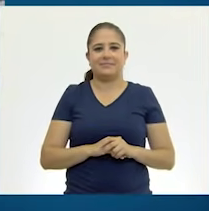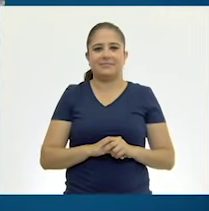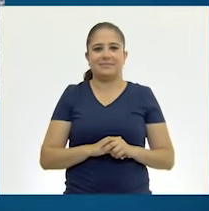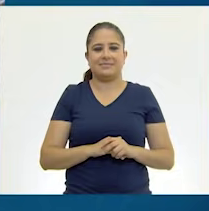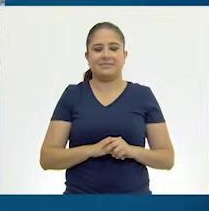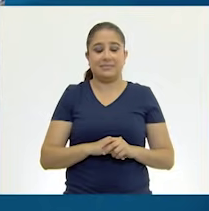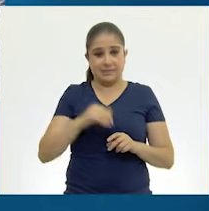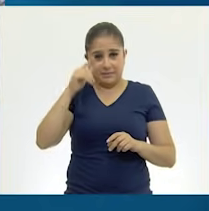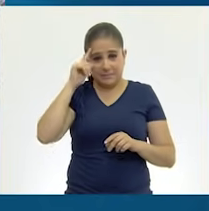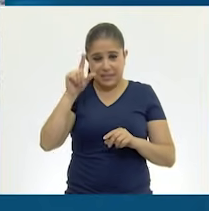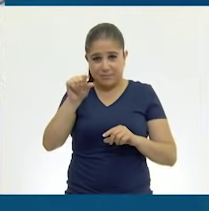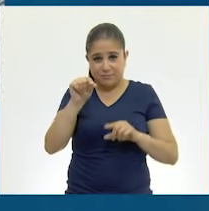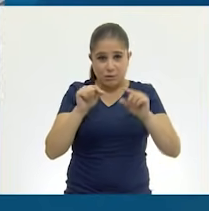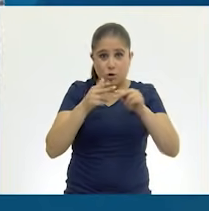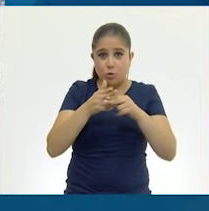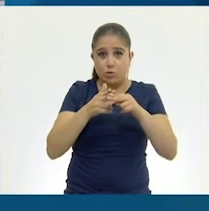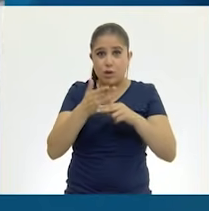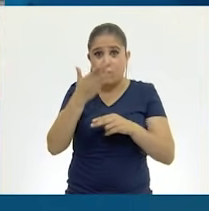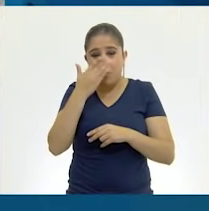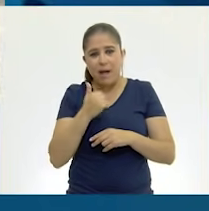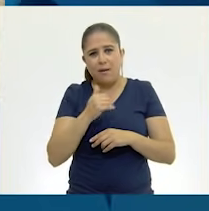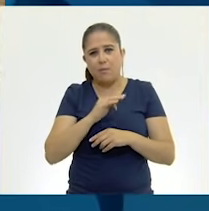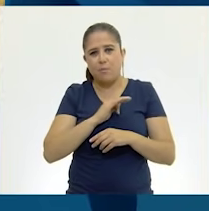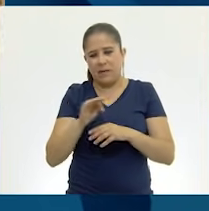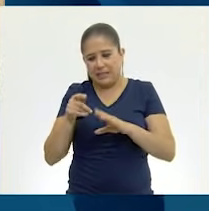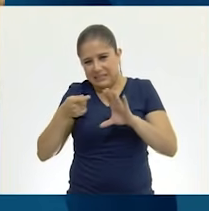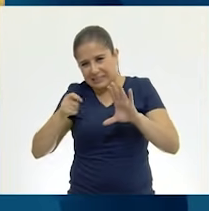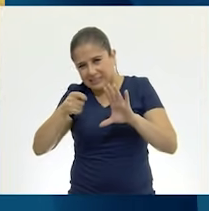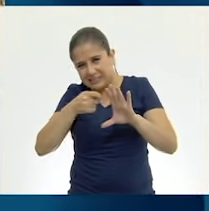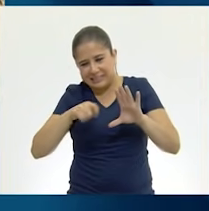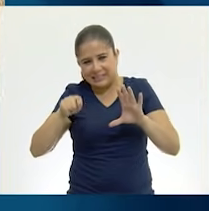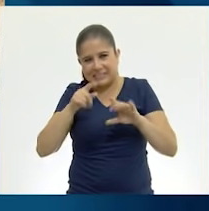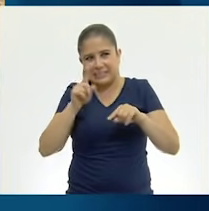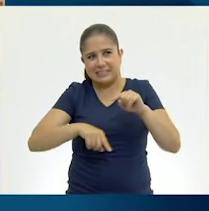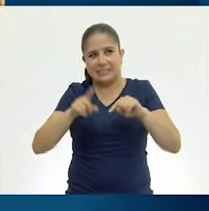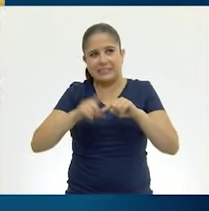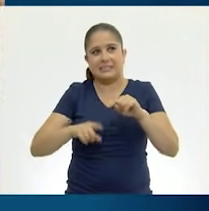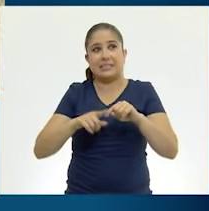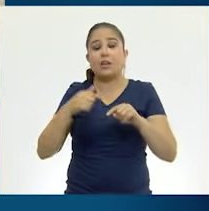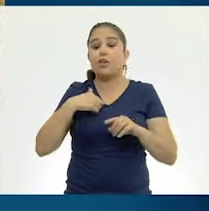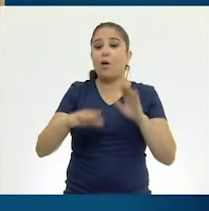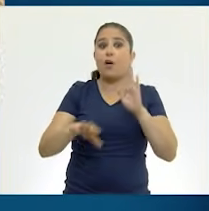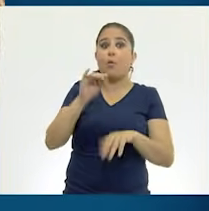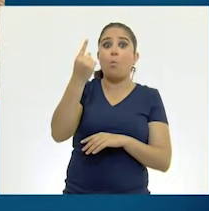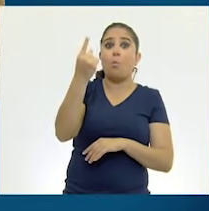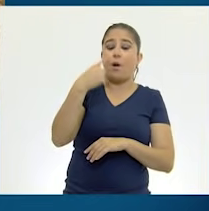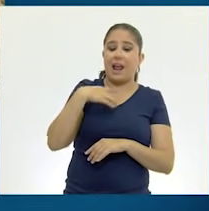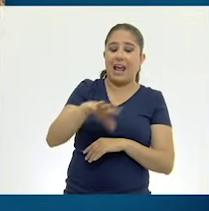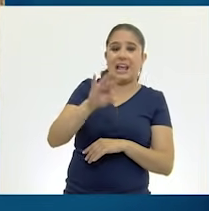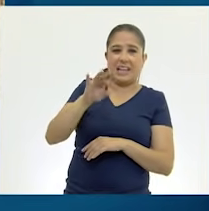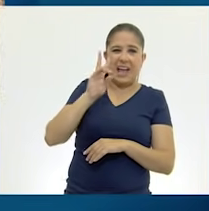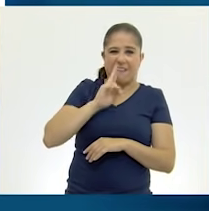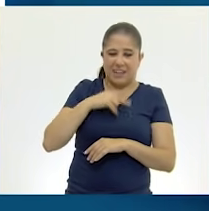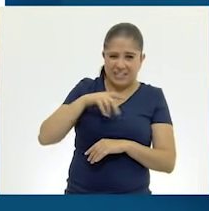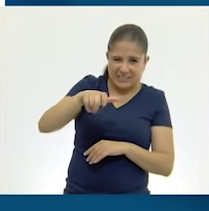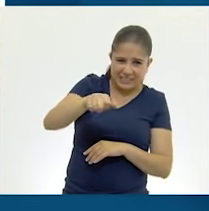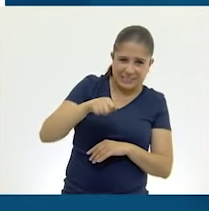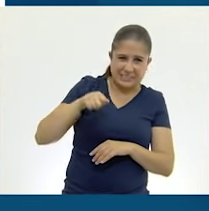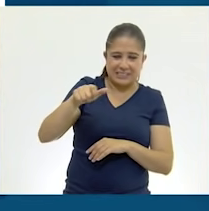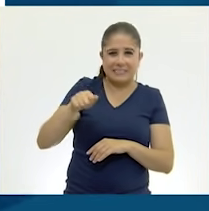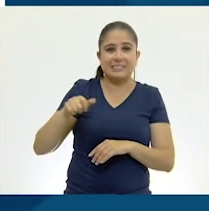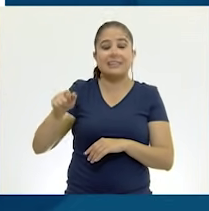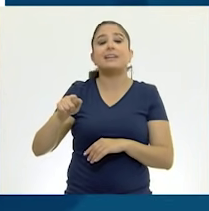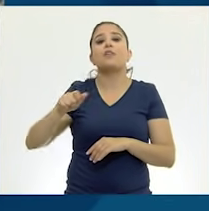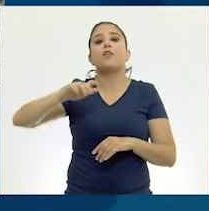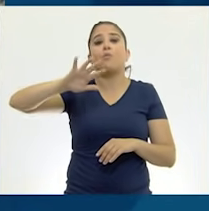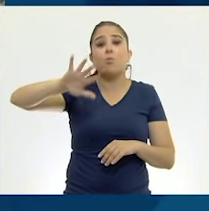Para sacarla, si no tienes un cuchillo, pues con un palo. Aquí hay dos, ya las saqué. Yo encontré una, voy a sacar otra. Buscamos